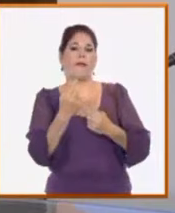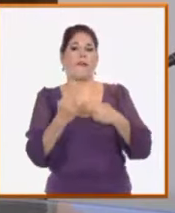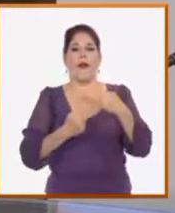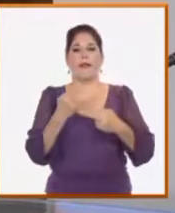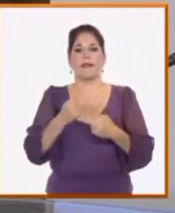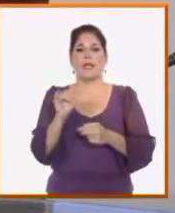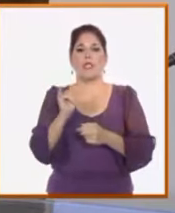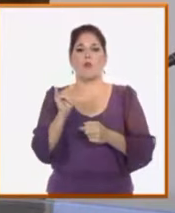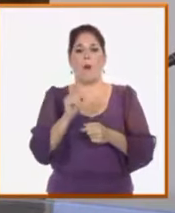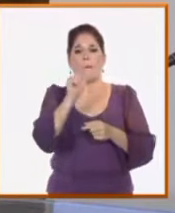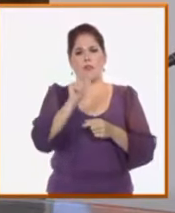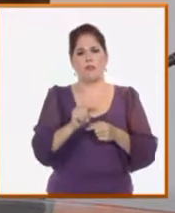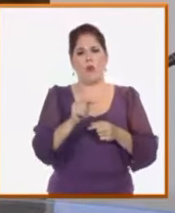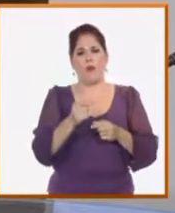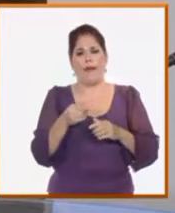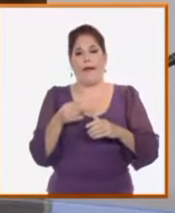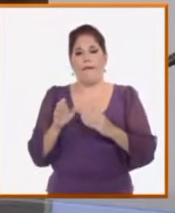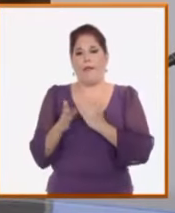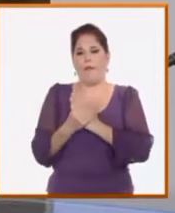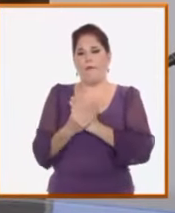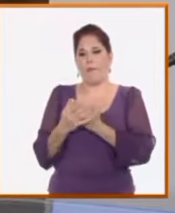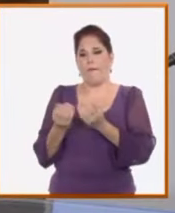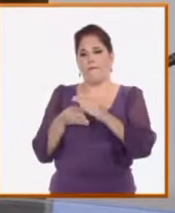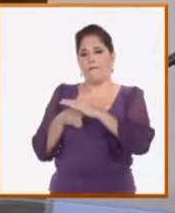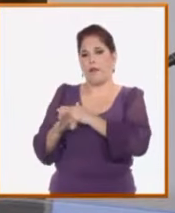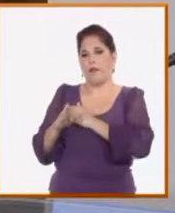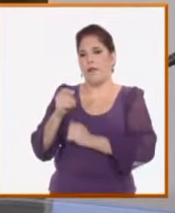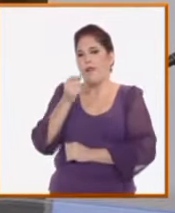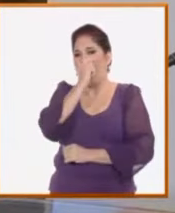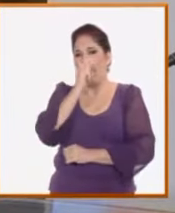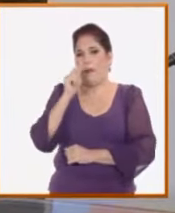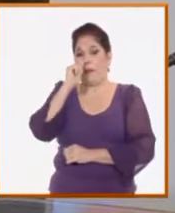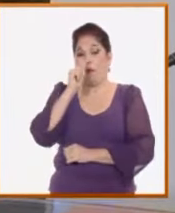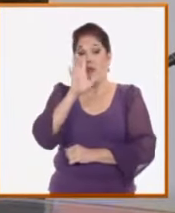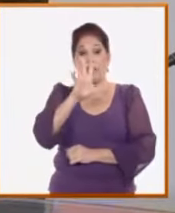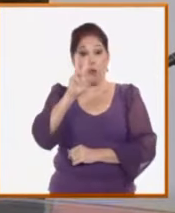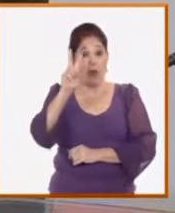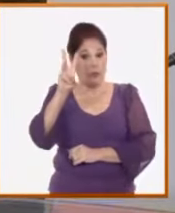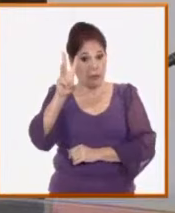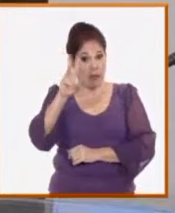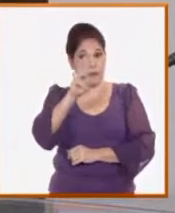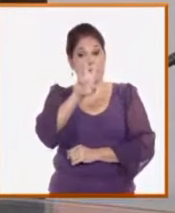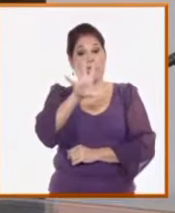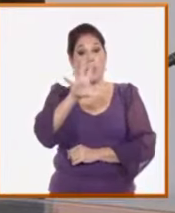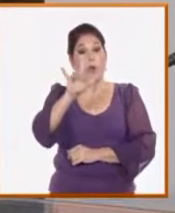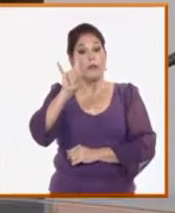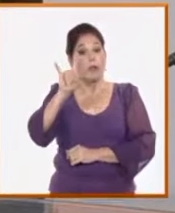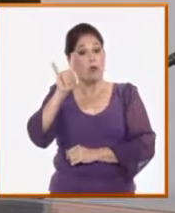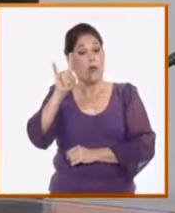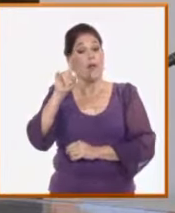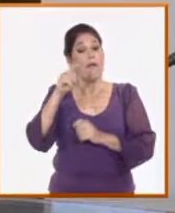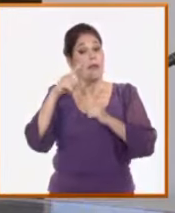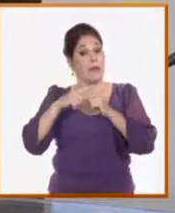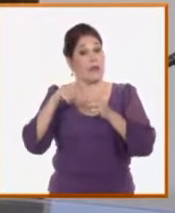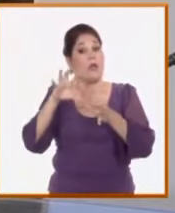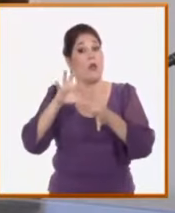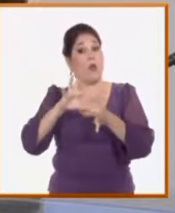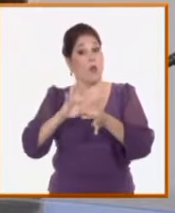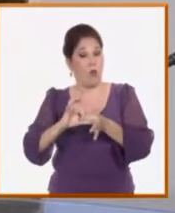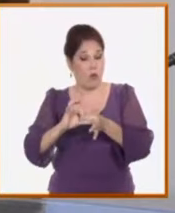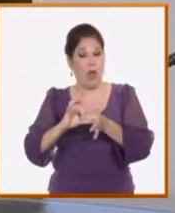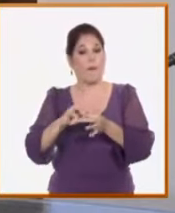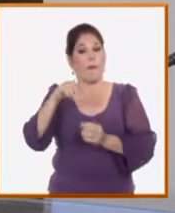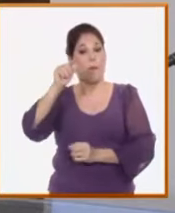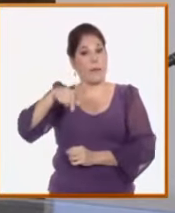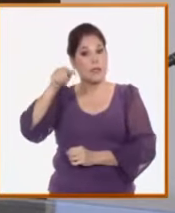regalos pero significar que 193.5 kg a partir de las investigaciones desarrolladas se evitó que